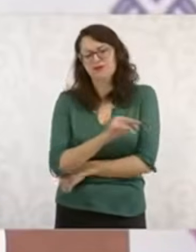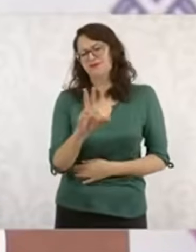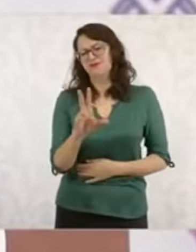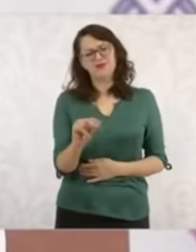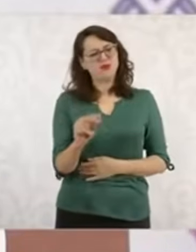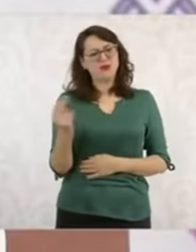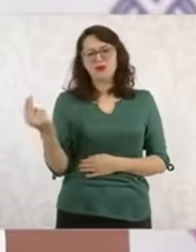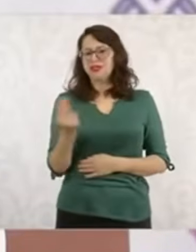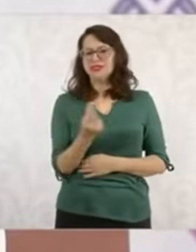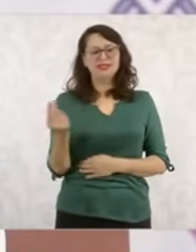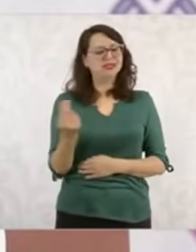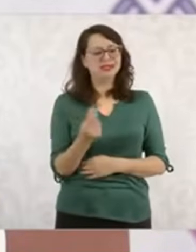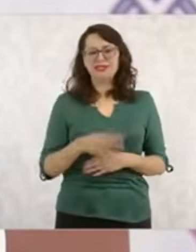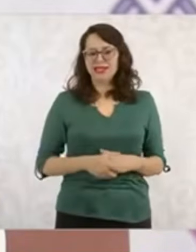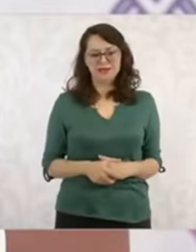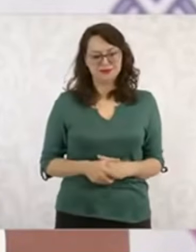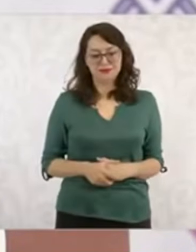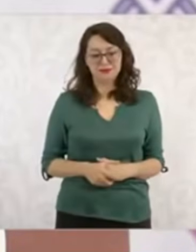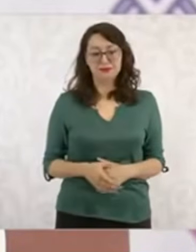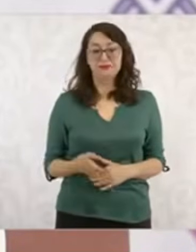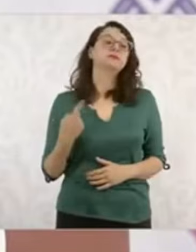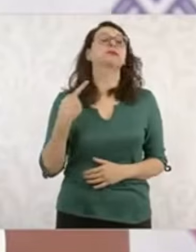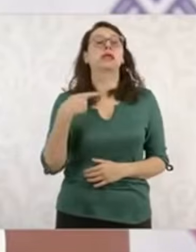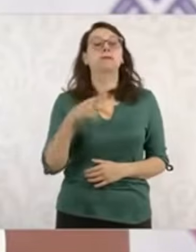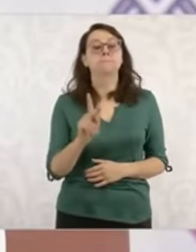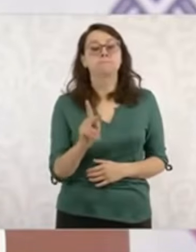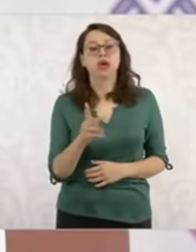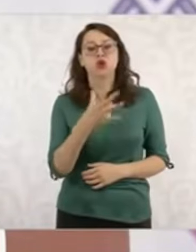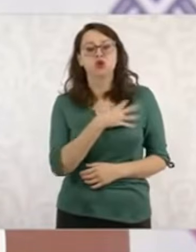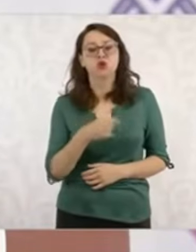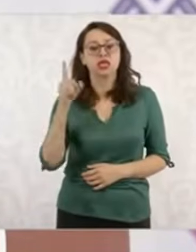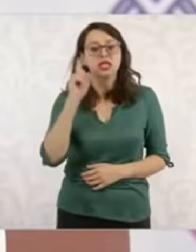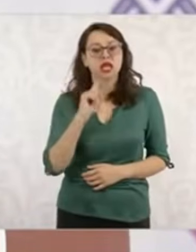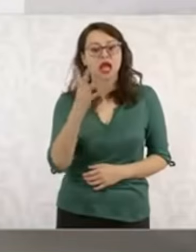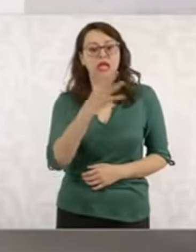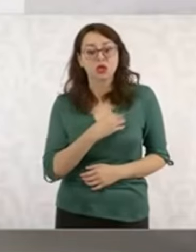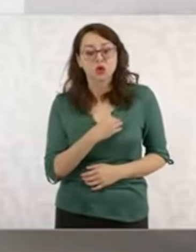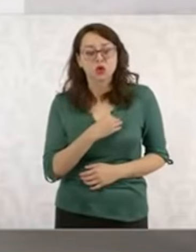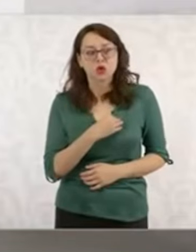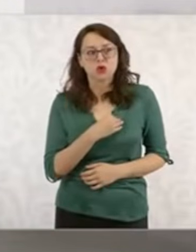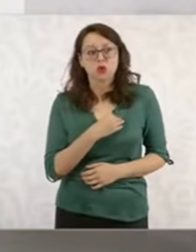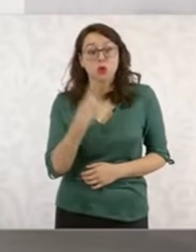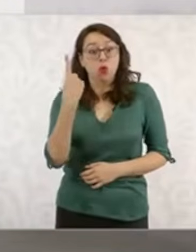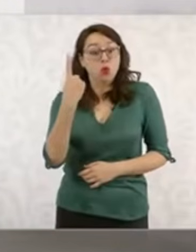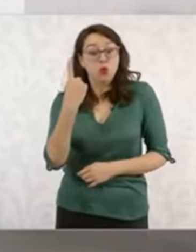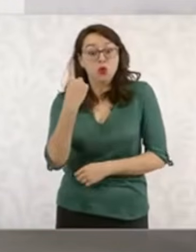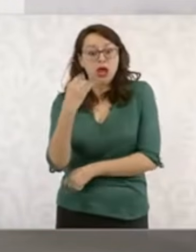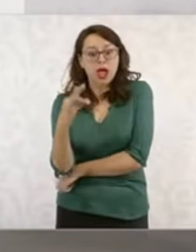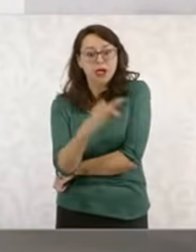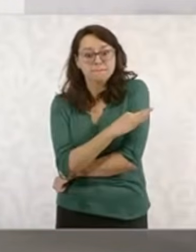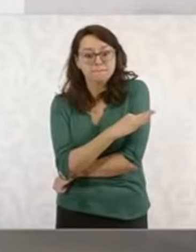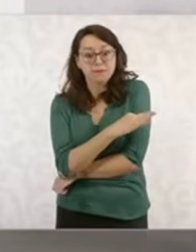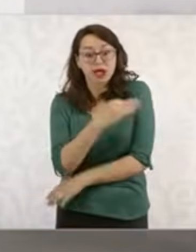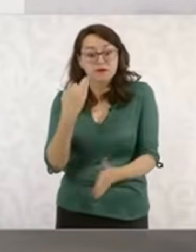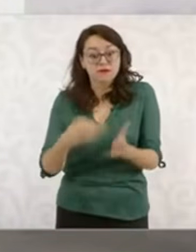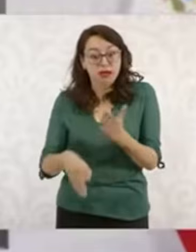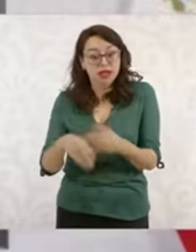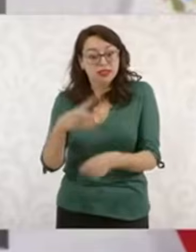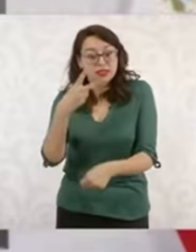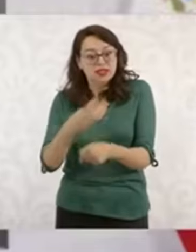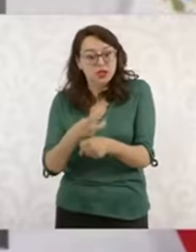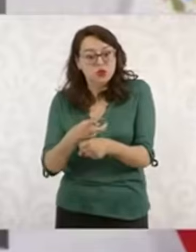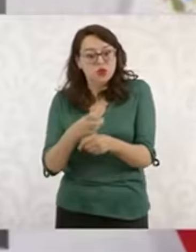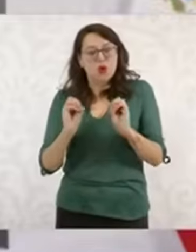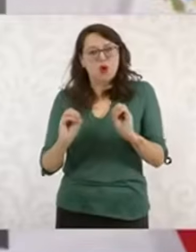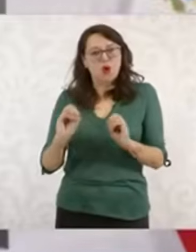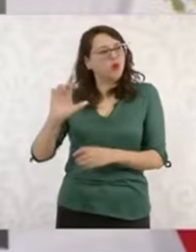adicional. Y nuevamente, pero si tu hija o hijo no tiene su esquema completo de vacunación o si